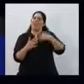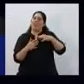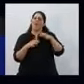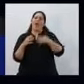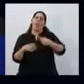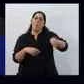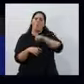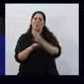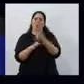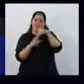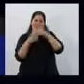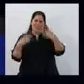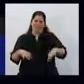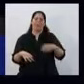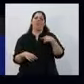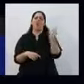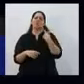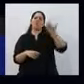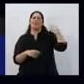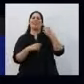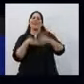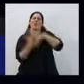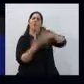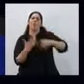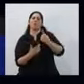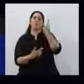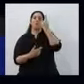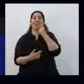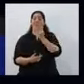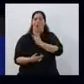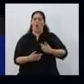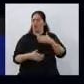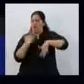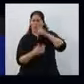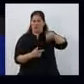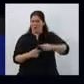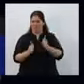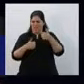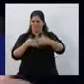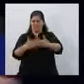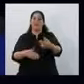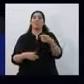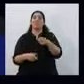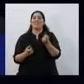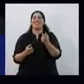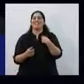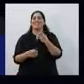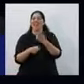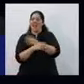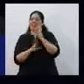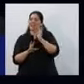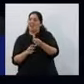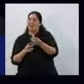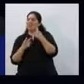alumnos emprendimos una revolución en la educación desde el primer día de gobierno pero para ello teníamos que saber cuál era el punto de